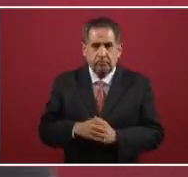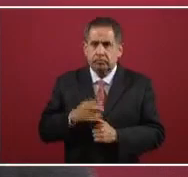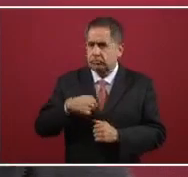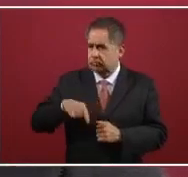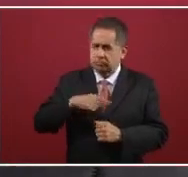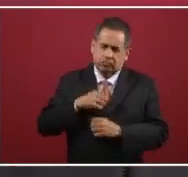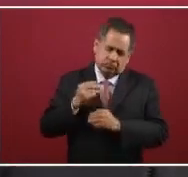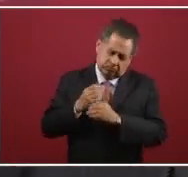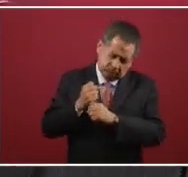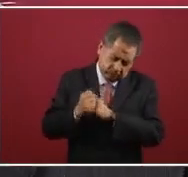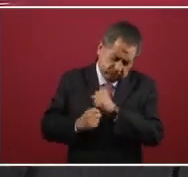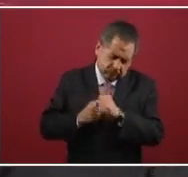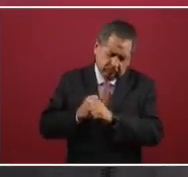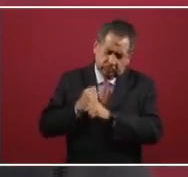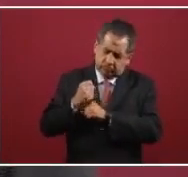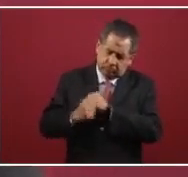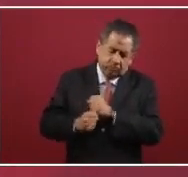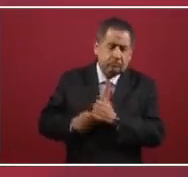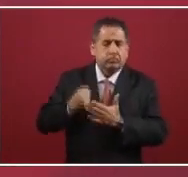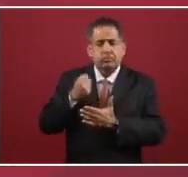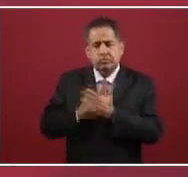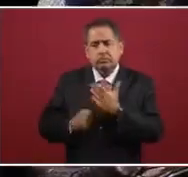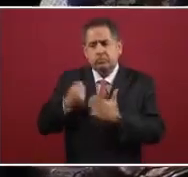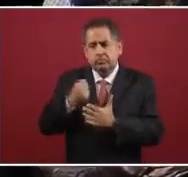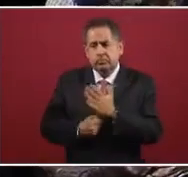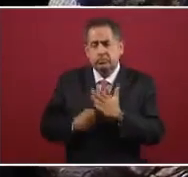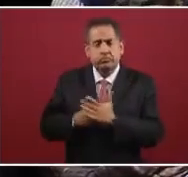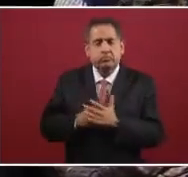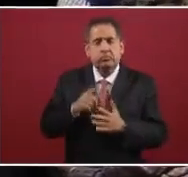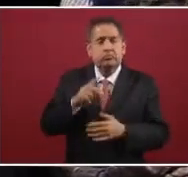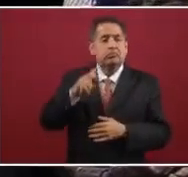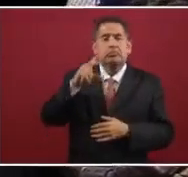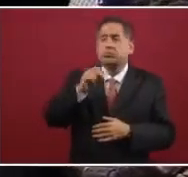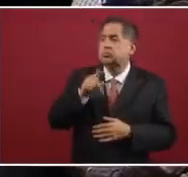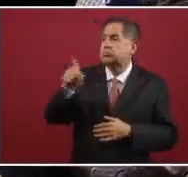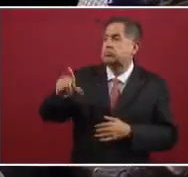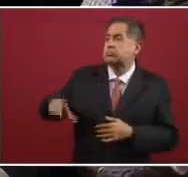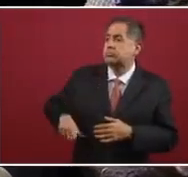años para que no se usara al gobierno